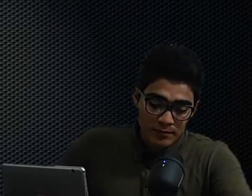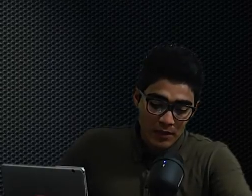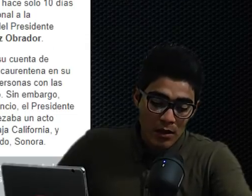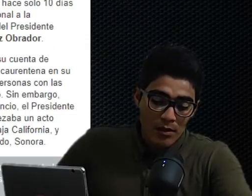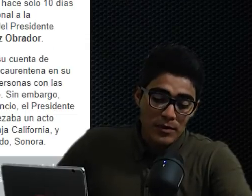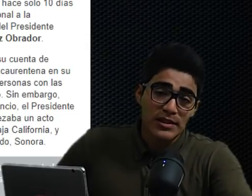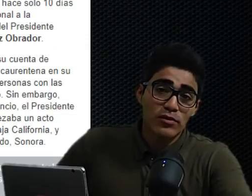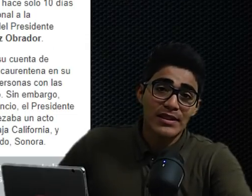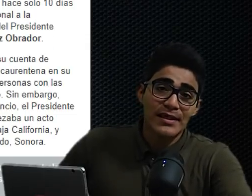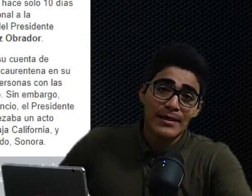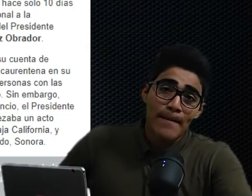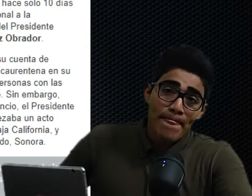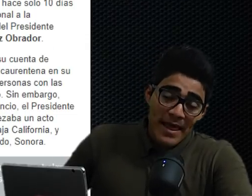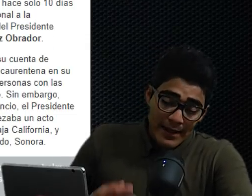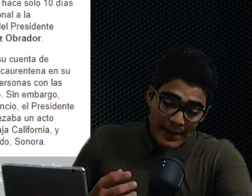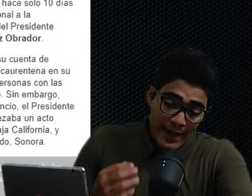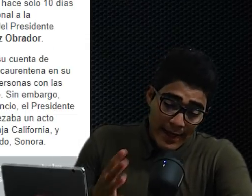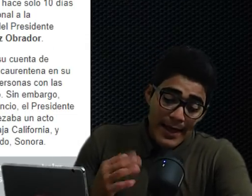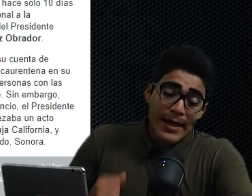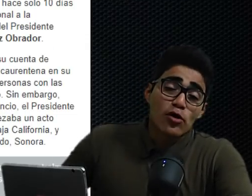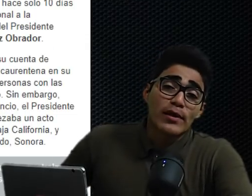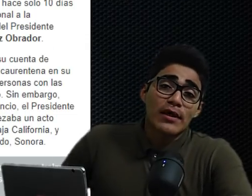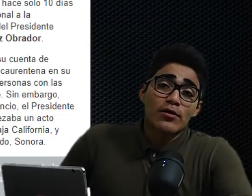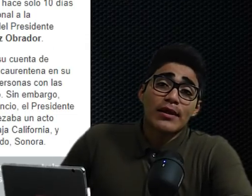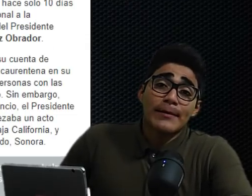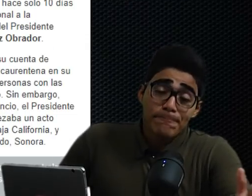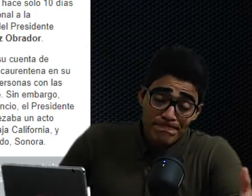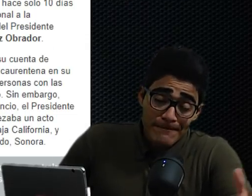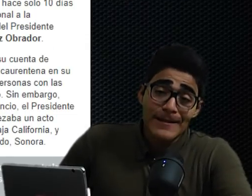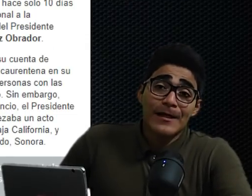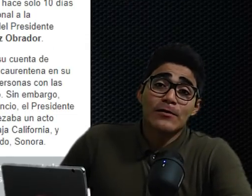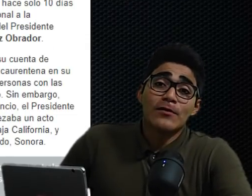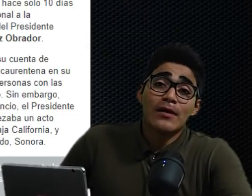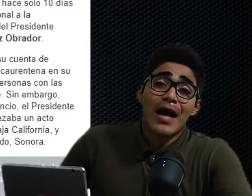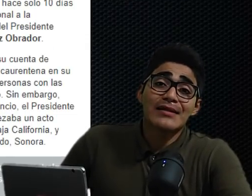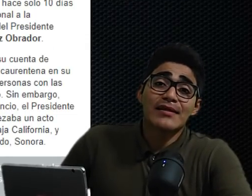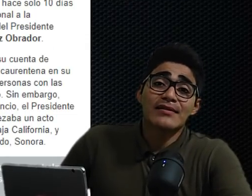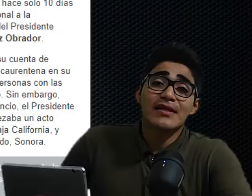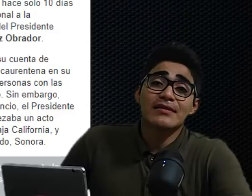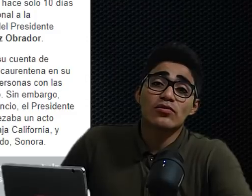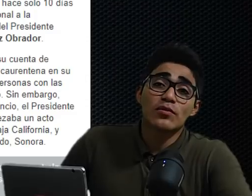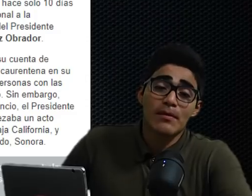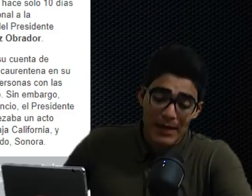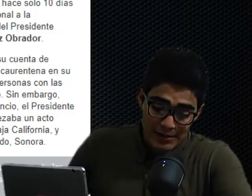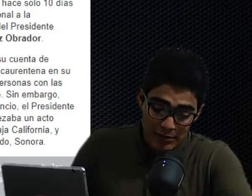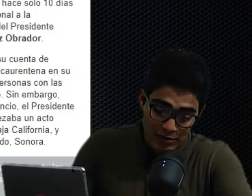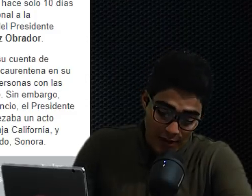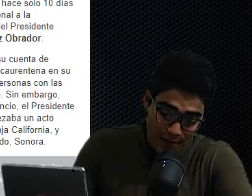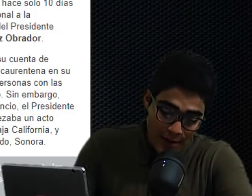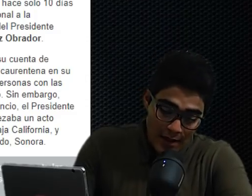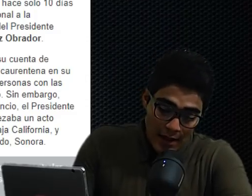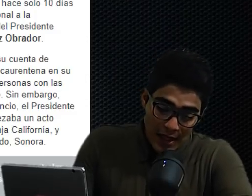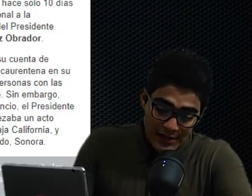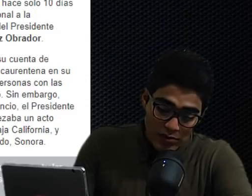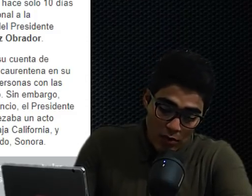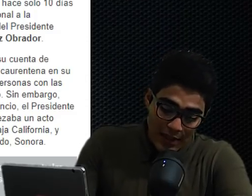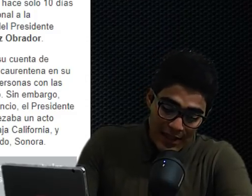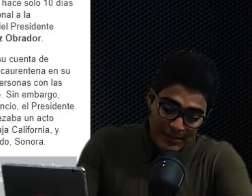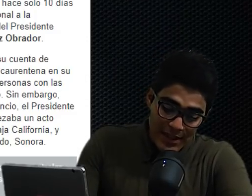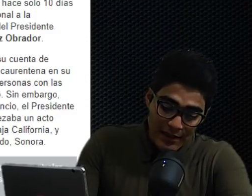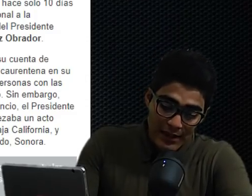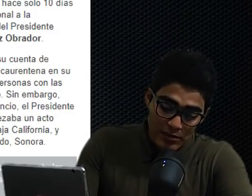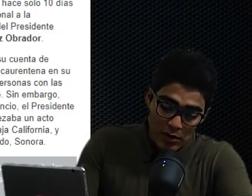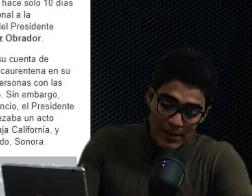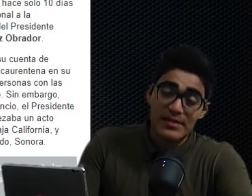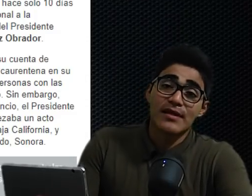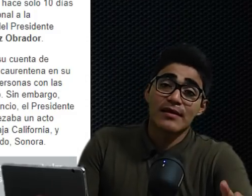atención? Pues resulta ser que el gobernador de Hidalgo hace 10 días estuvo en el Palacio Nacional, asistió a una de